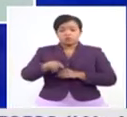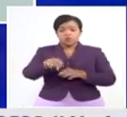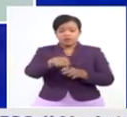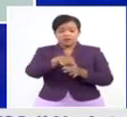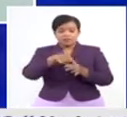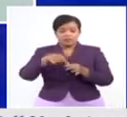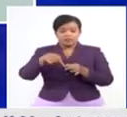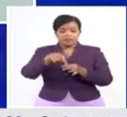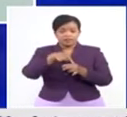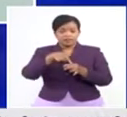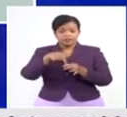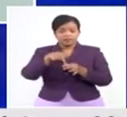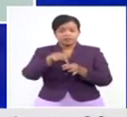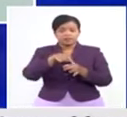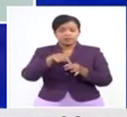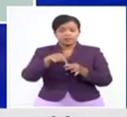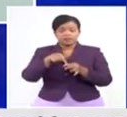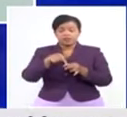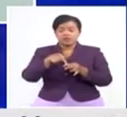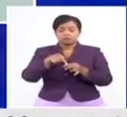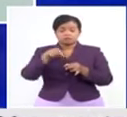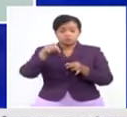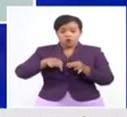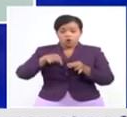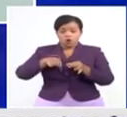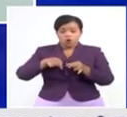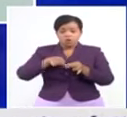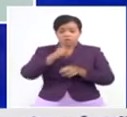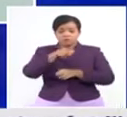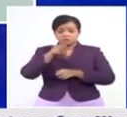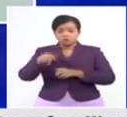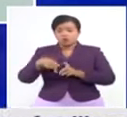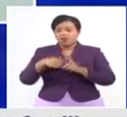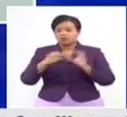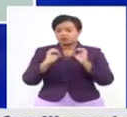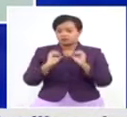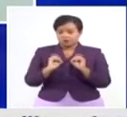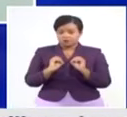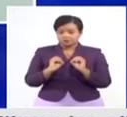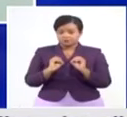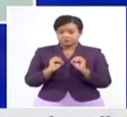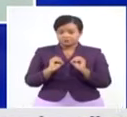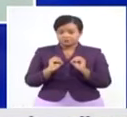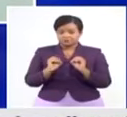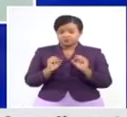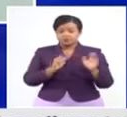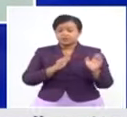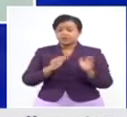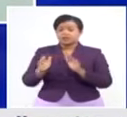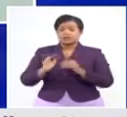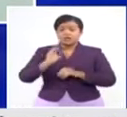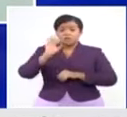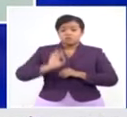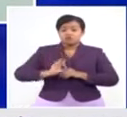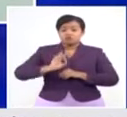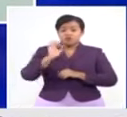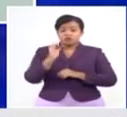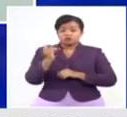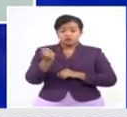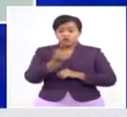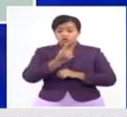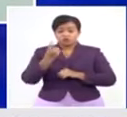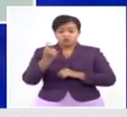Juventud, que no diagnostica casos en el día de ayer. Y por encima de la media nacional, con porcientos de